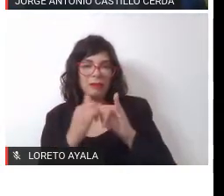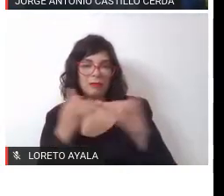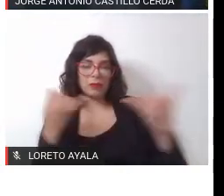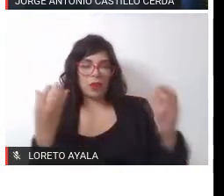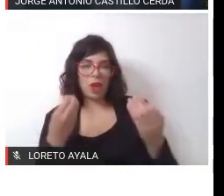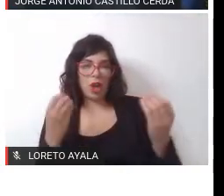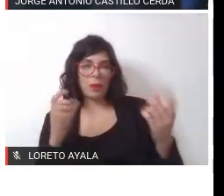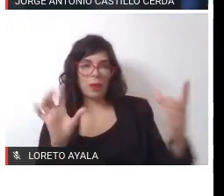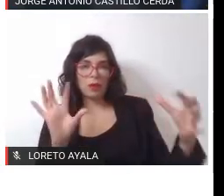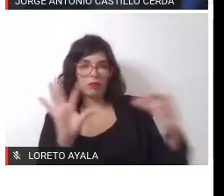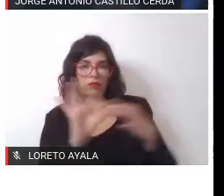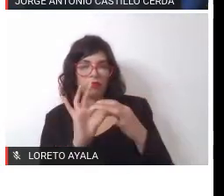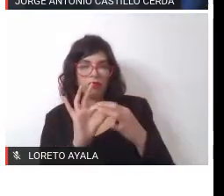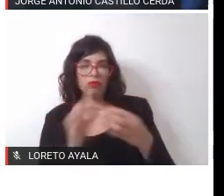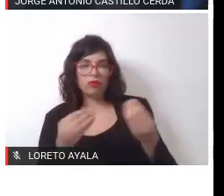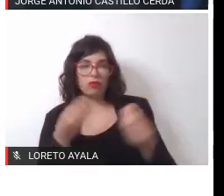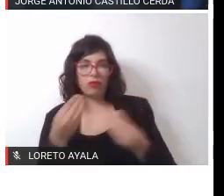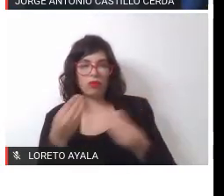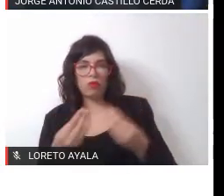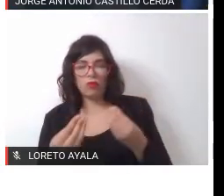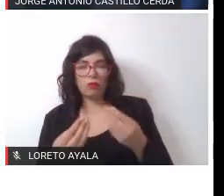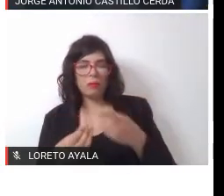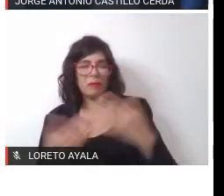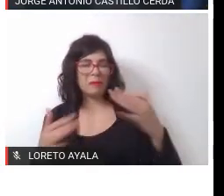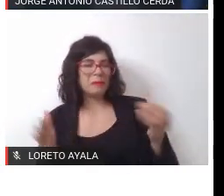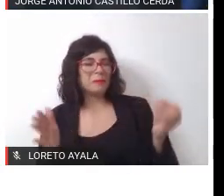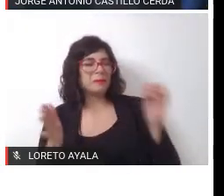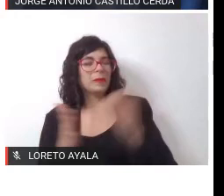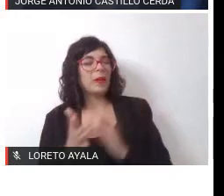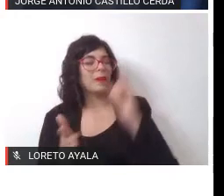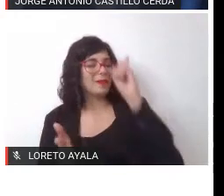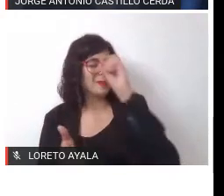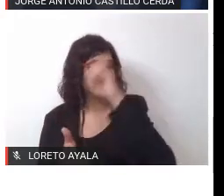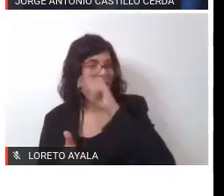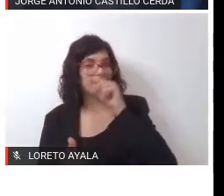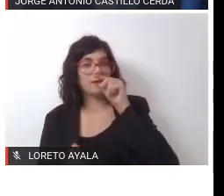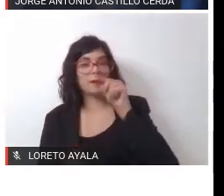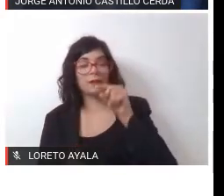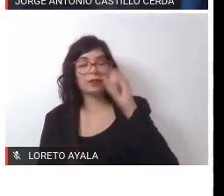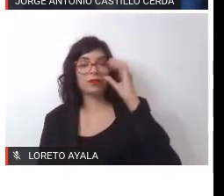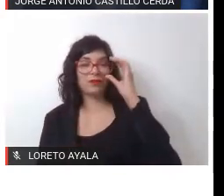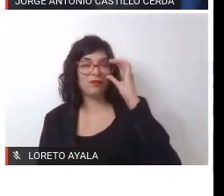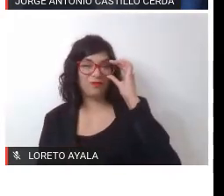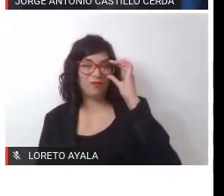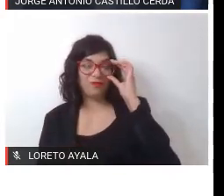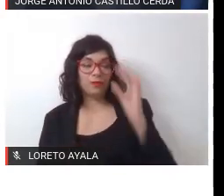hay otro nudo para el mundo rural que sea la conectividad.